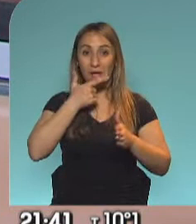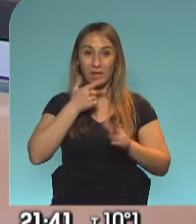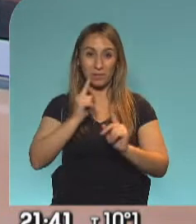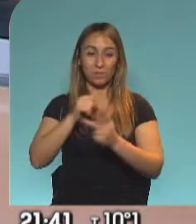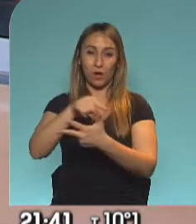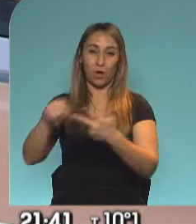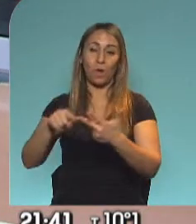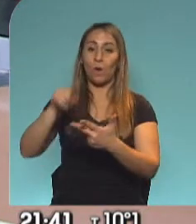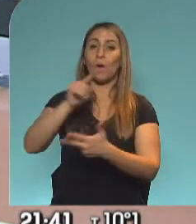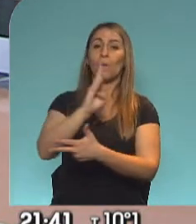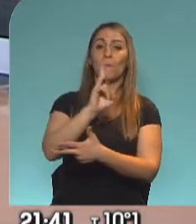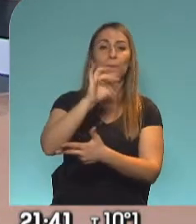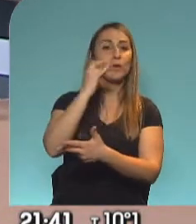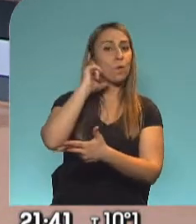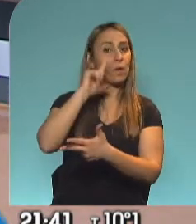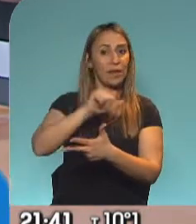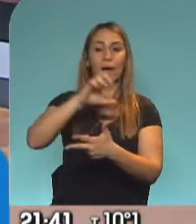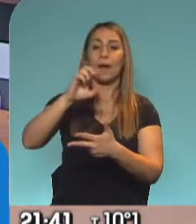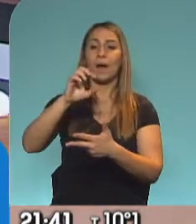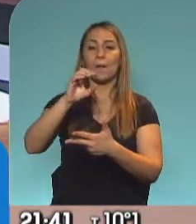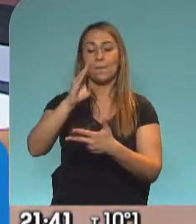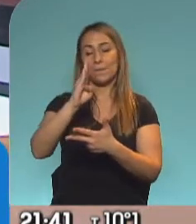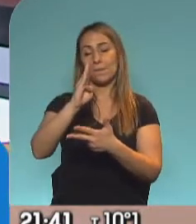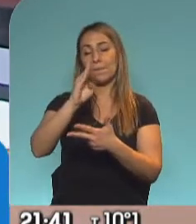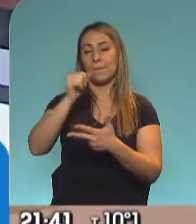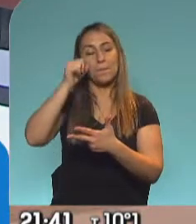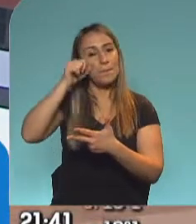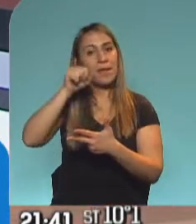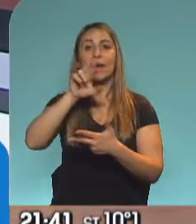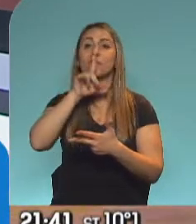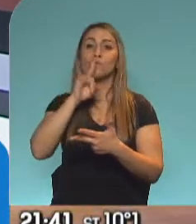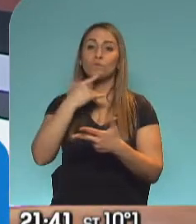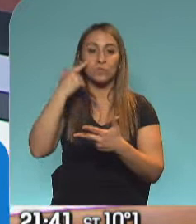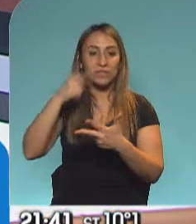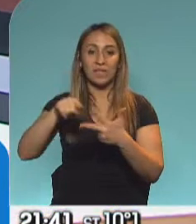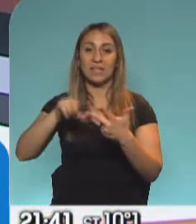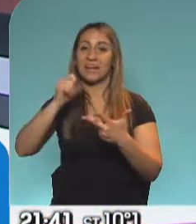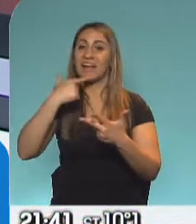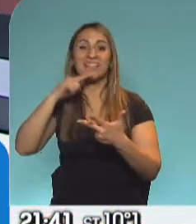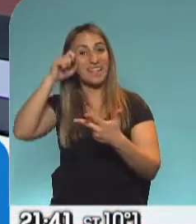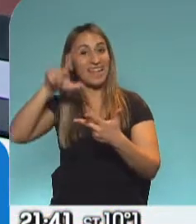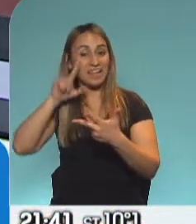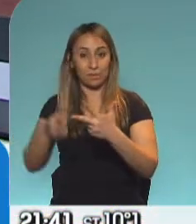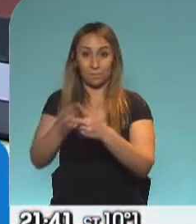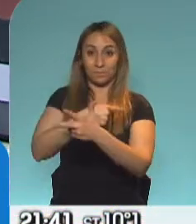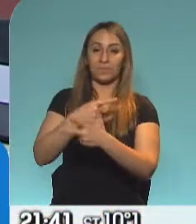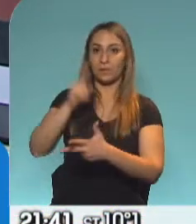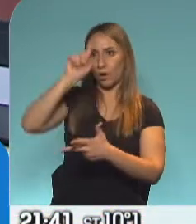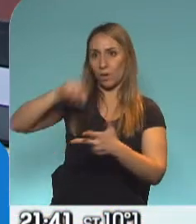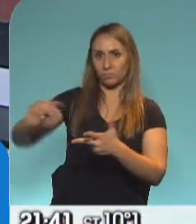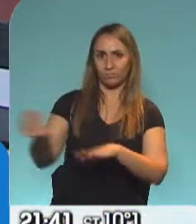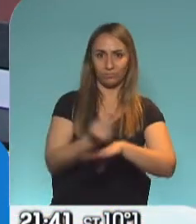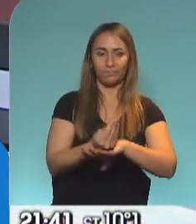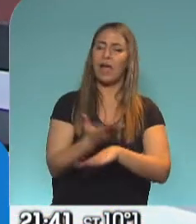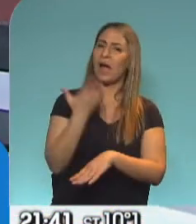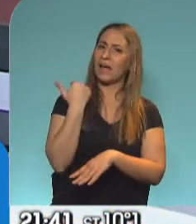jueces Leopoldo Bruglia, Pablo Bertuzzi y Germán Castelli. Ayer el Consejo de la Magistratura se expidió sobre el tema, casi como